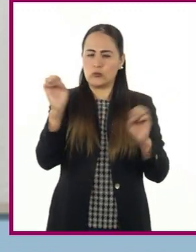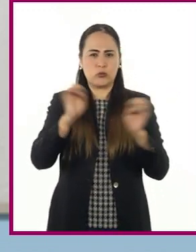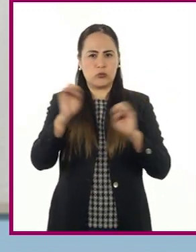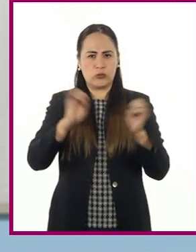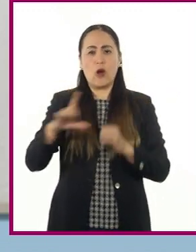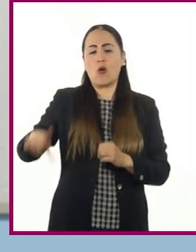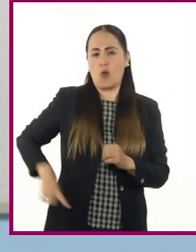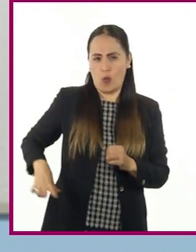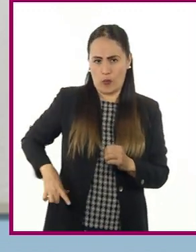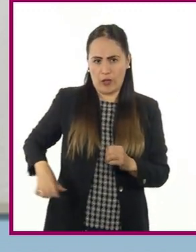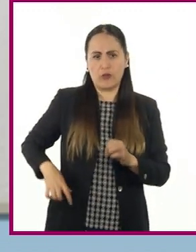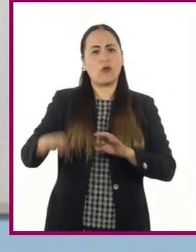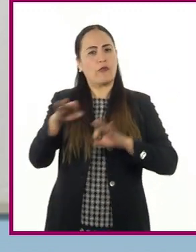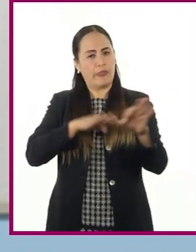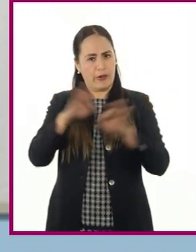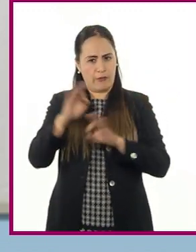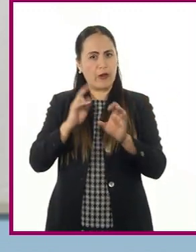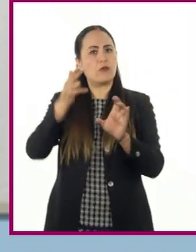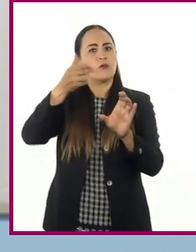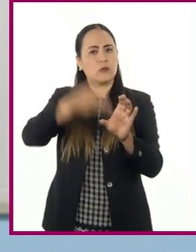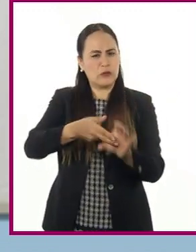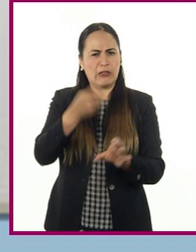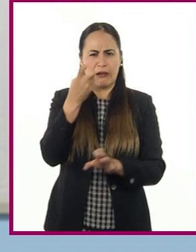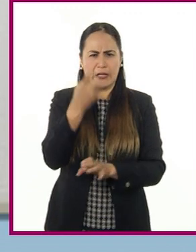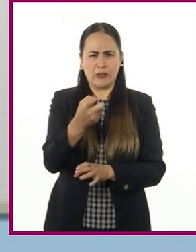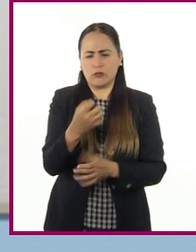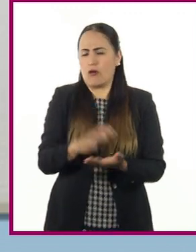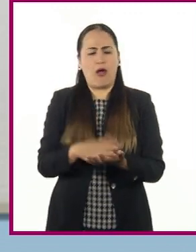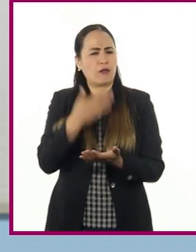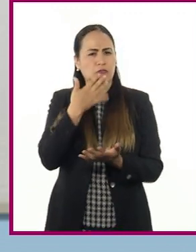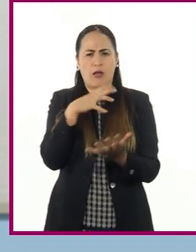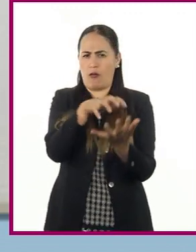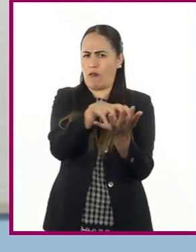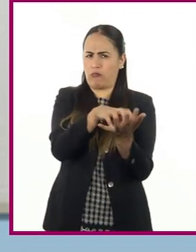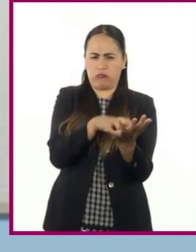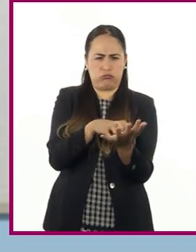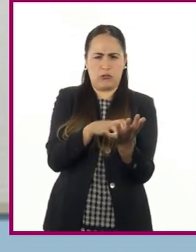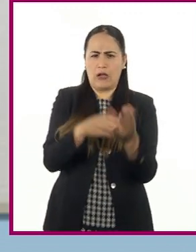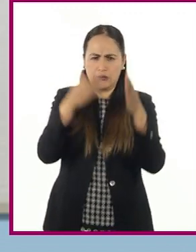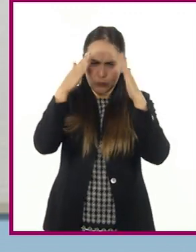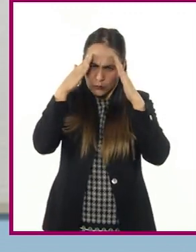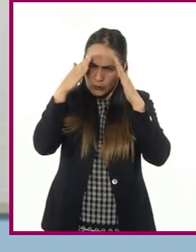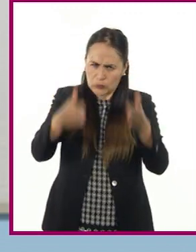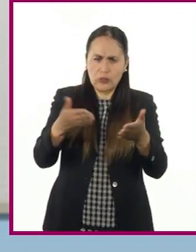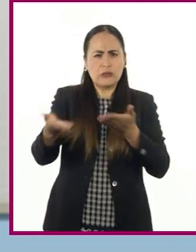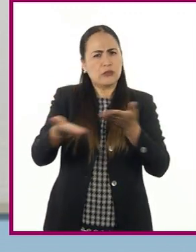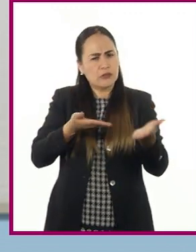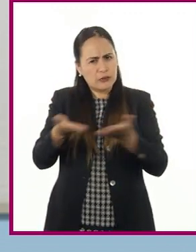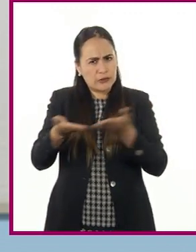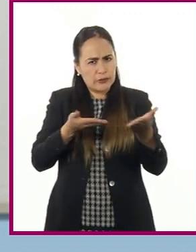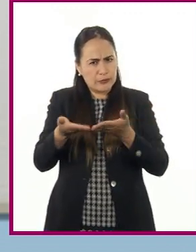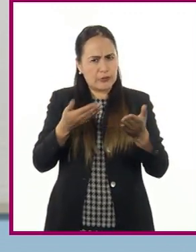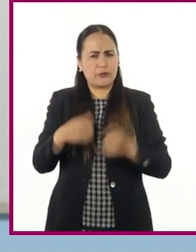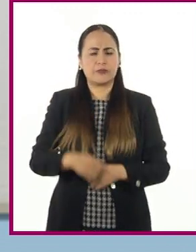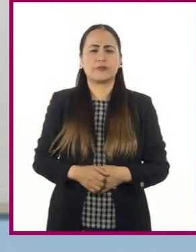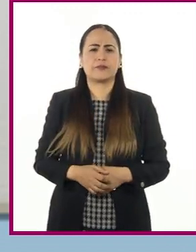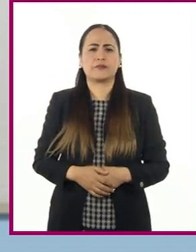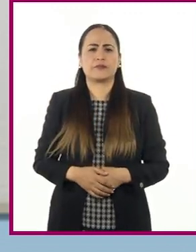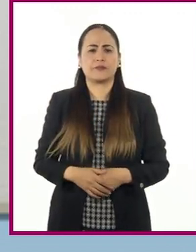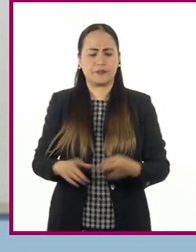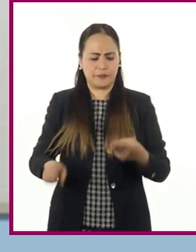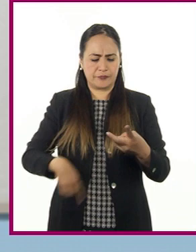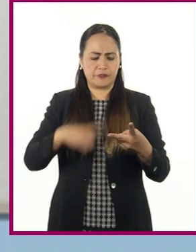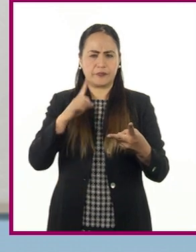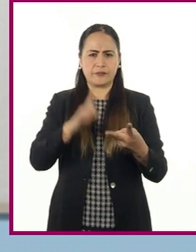cargo público implica un alto sentido de austeridad y vocación de servicio. El principio de